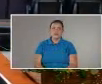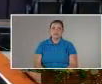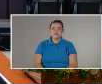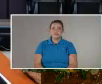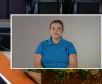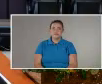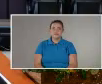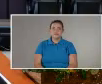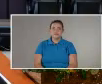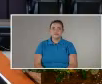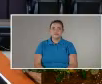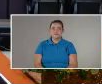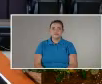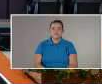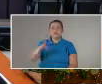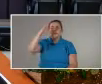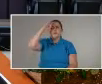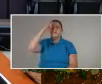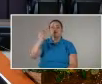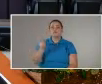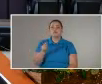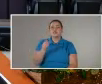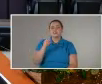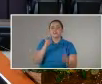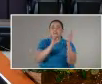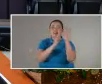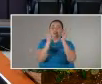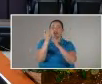al énfasis de esto. ¿Y por qué Jesús lloró?